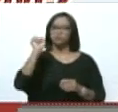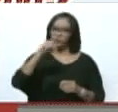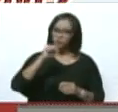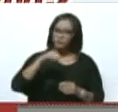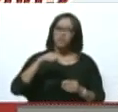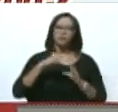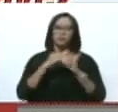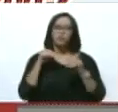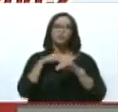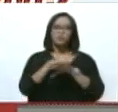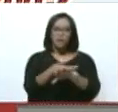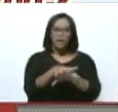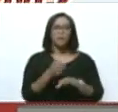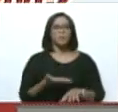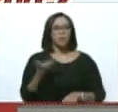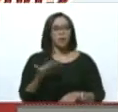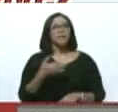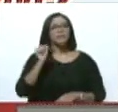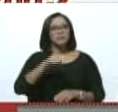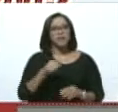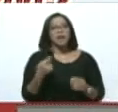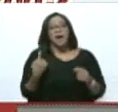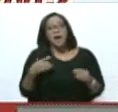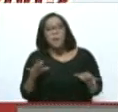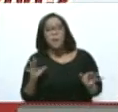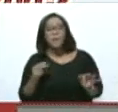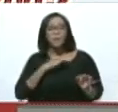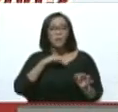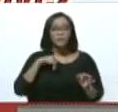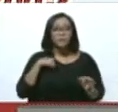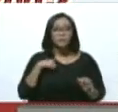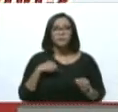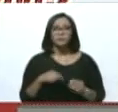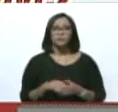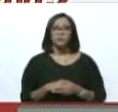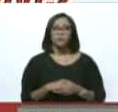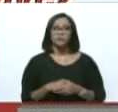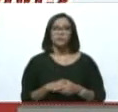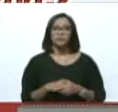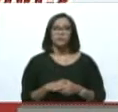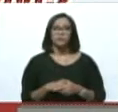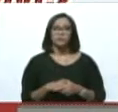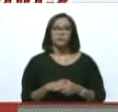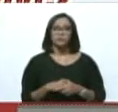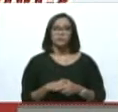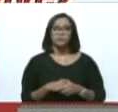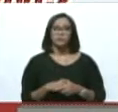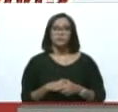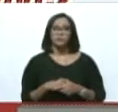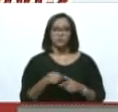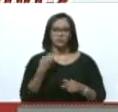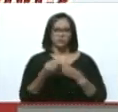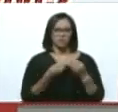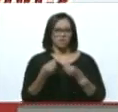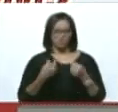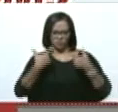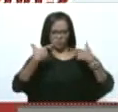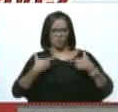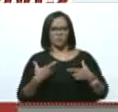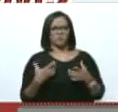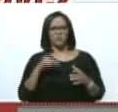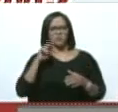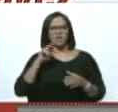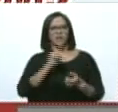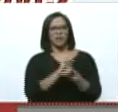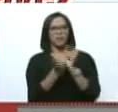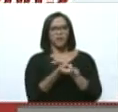Todos. A lo mejor, nosotros, porque bueno, personal, uno se asume como es, pues, nunca va a cambiar